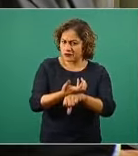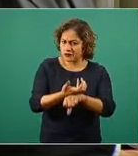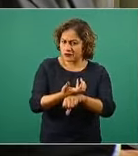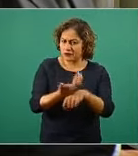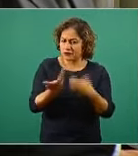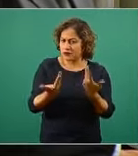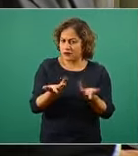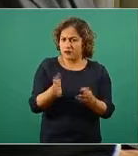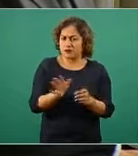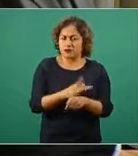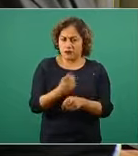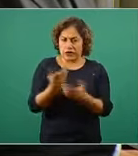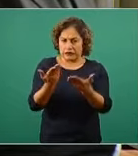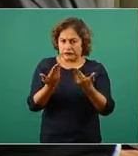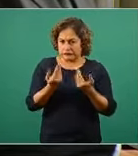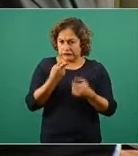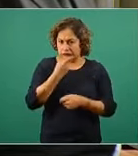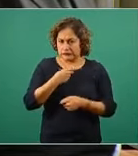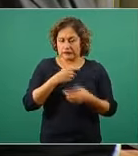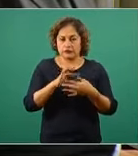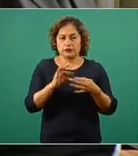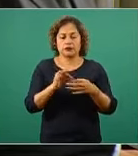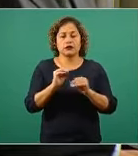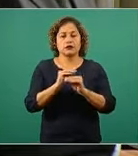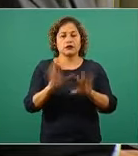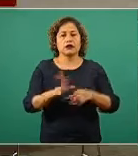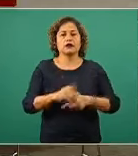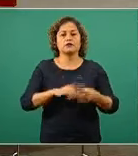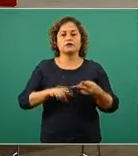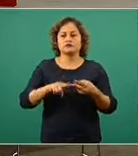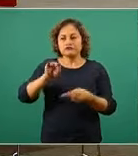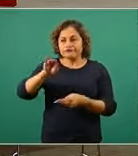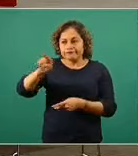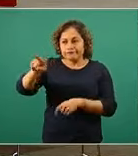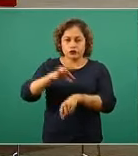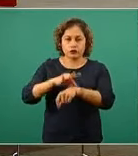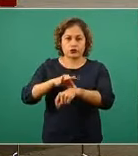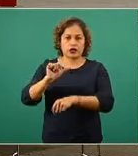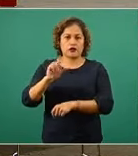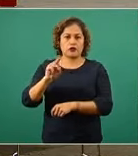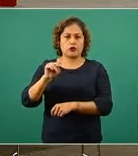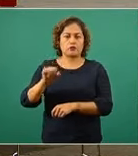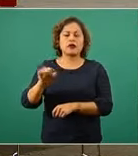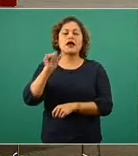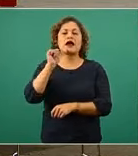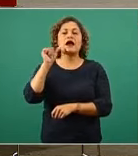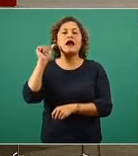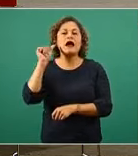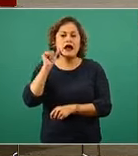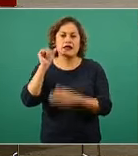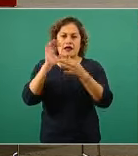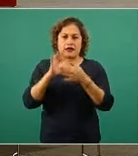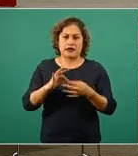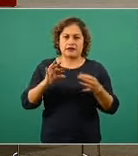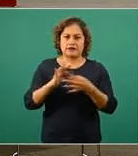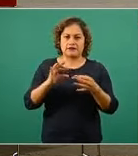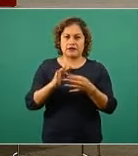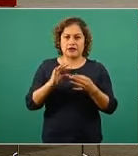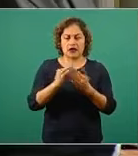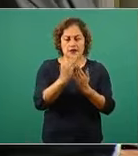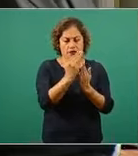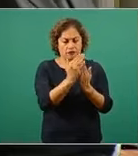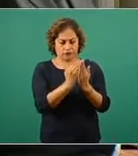vengan de Estados Unidos, ¿no? Y al doctor Alomía, ayer que nos mencionaban las guías técnicas de las vacunas, ¿no?, que están ya en